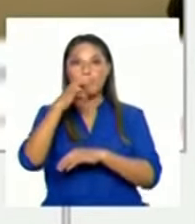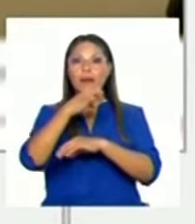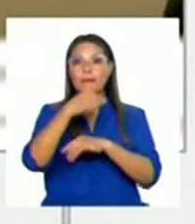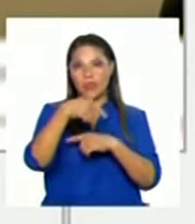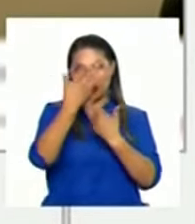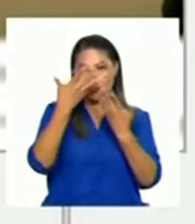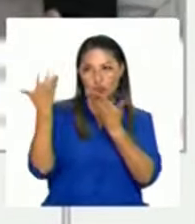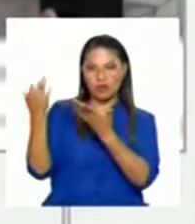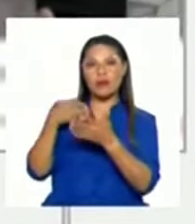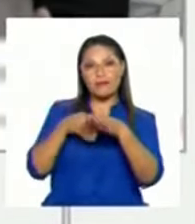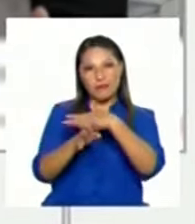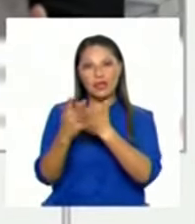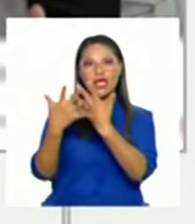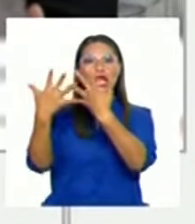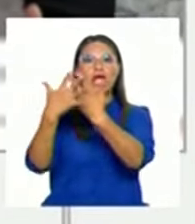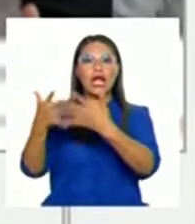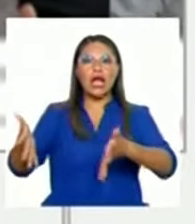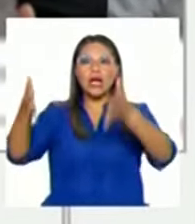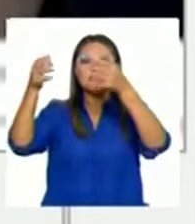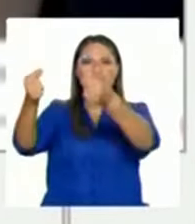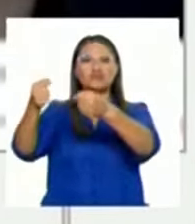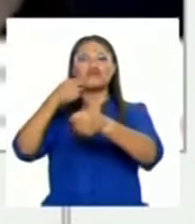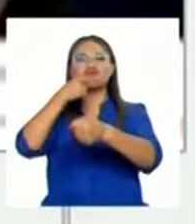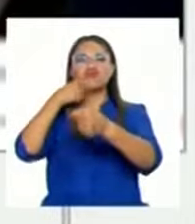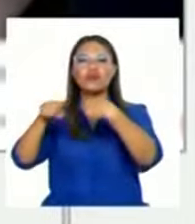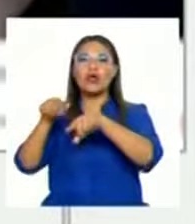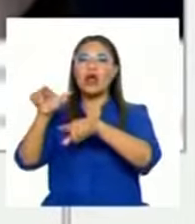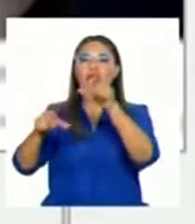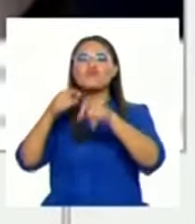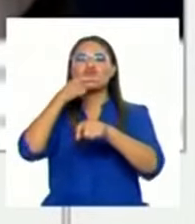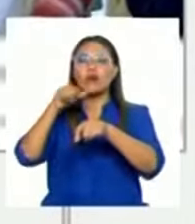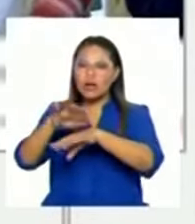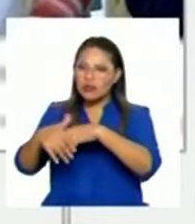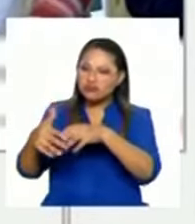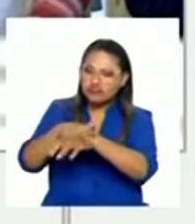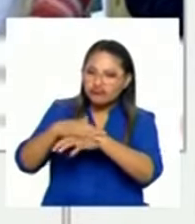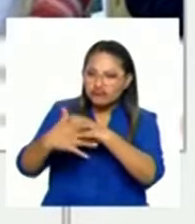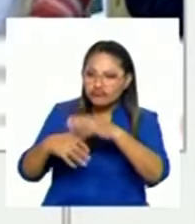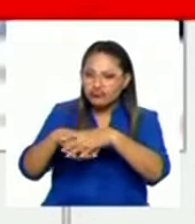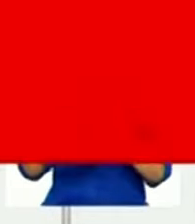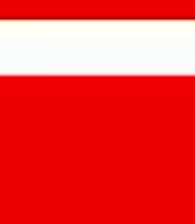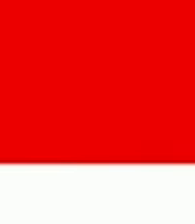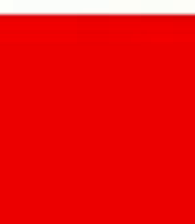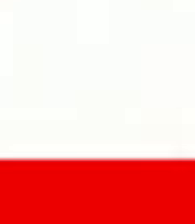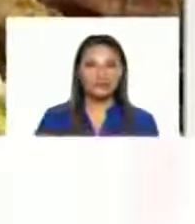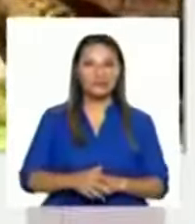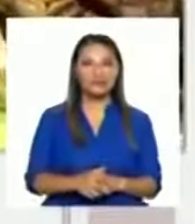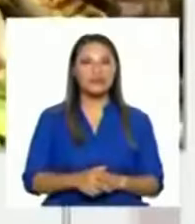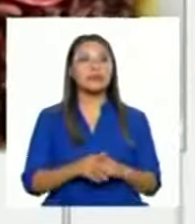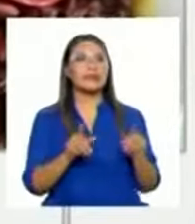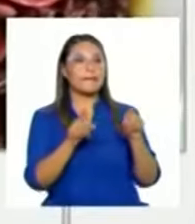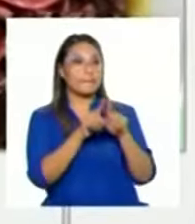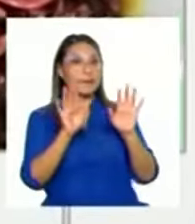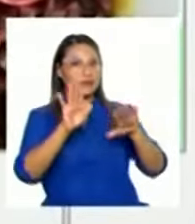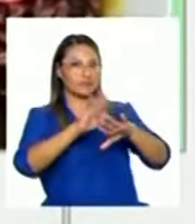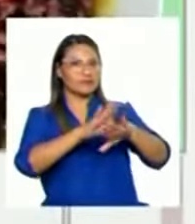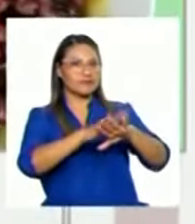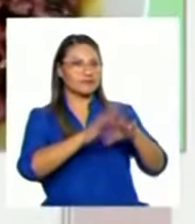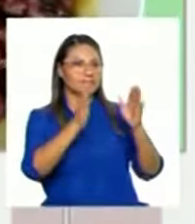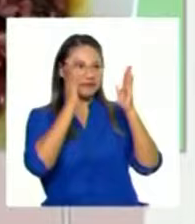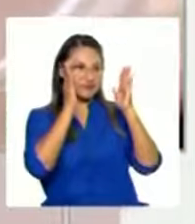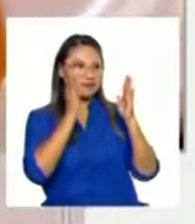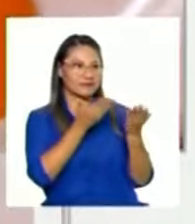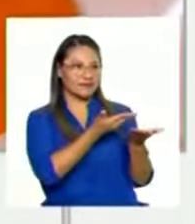mujeres en Roma y lava los pies de algunas internas. Y también, ojo, quédese con nosotros porque